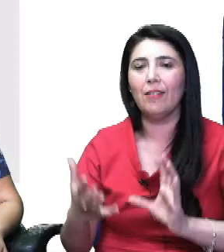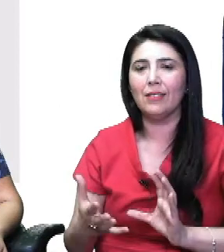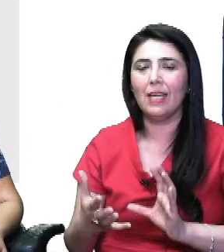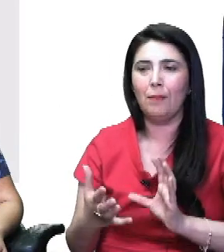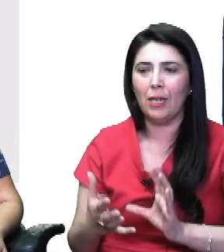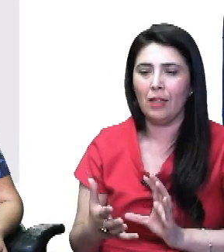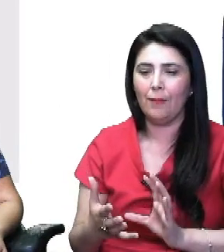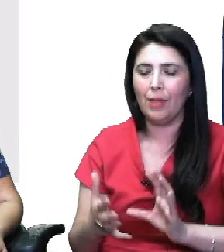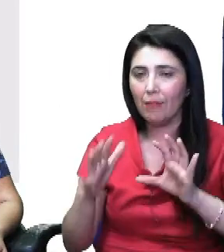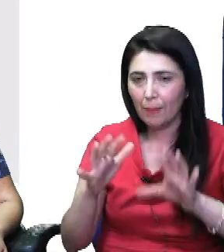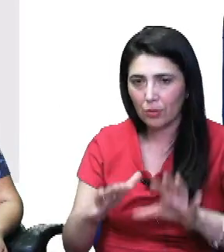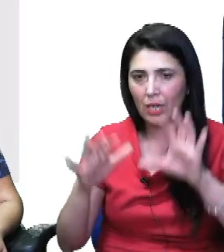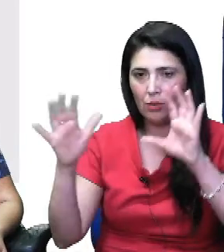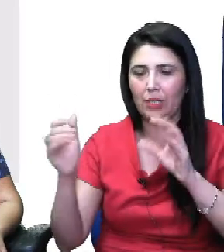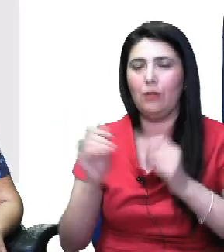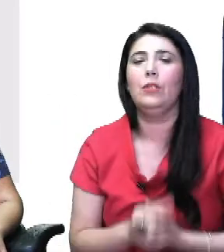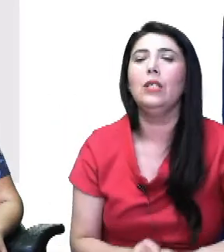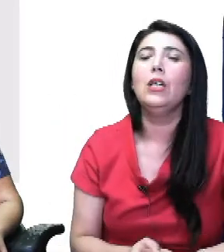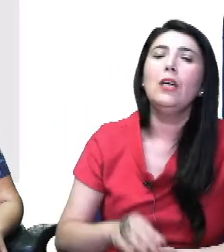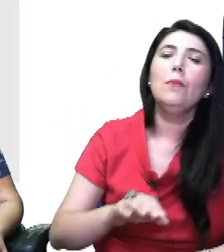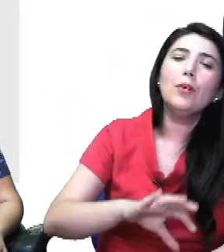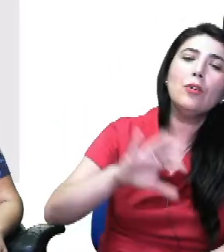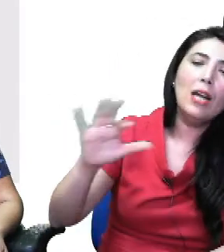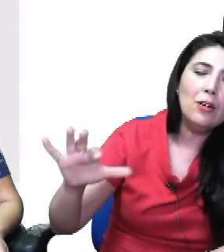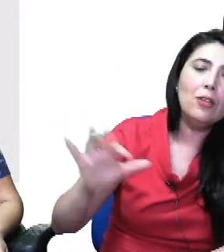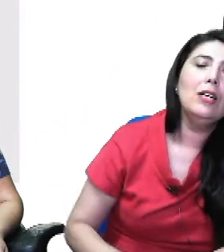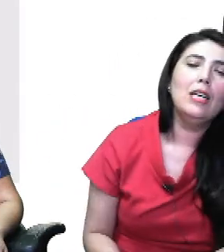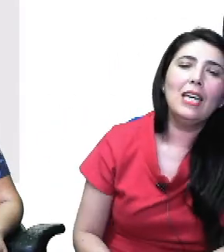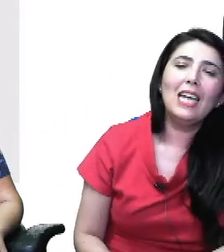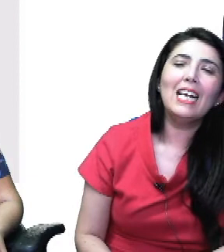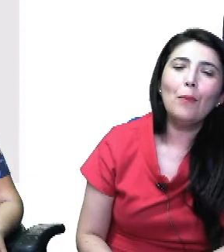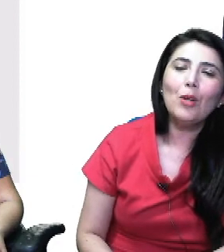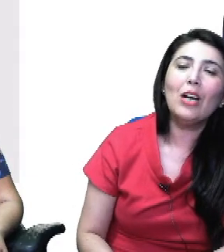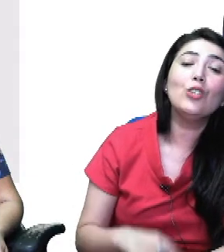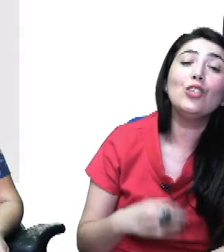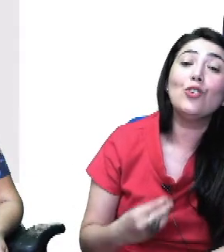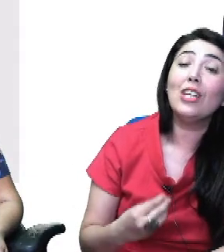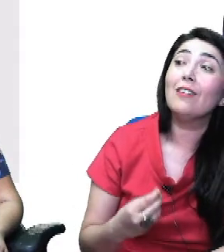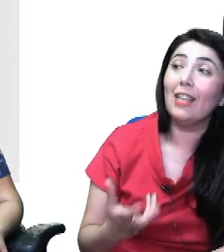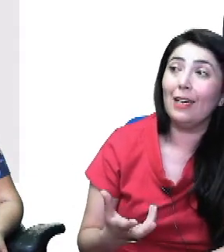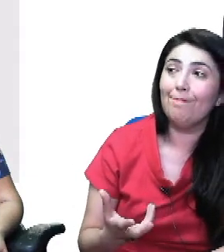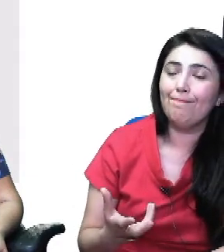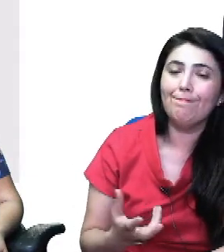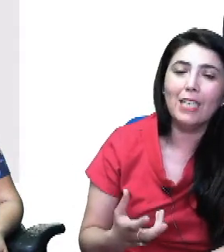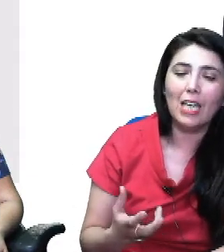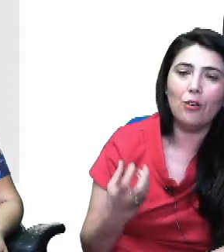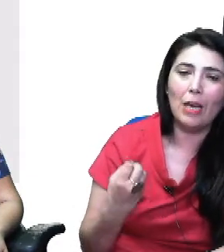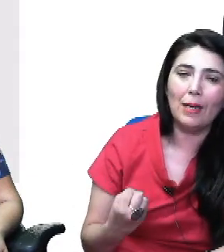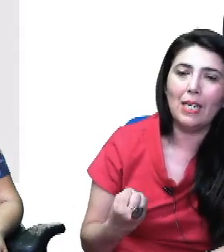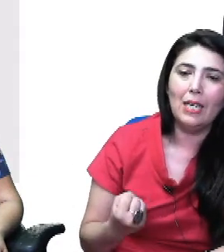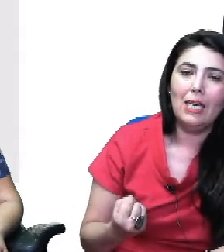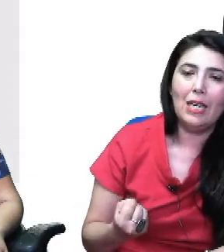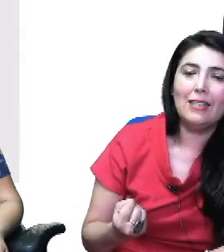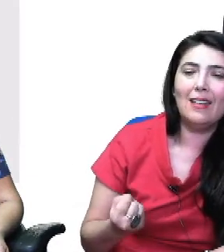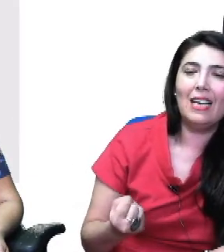esta vivencia de pérdida a nivel personal y colectivo. Por otro lado, el cambio en las condiciones de vida, que ellos